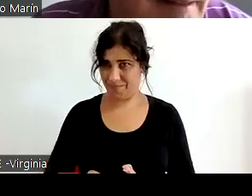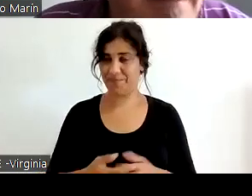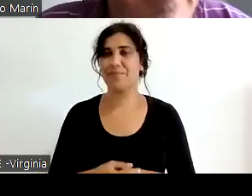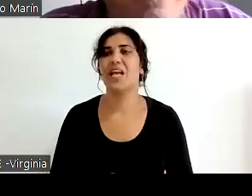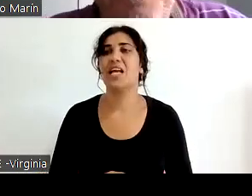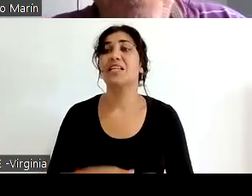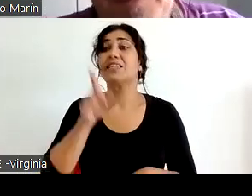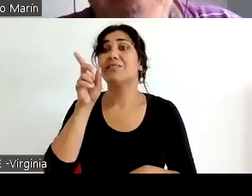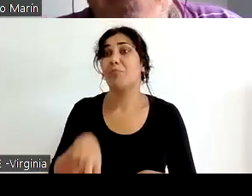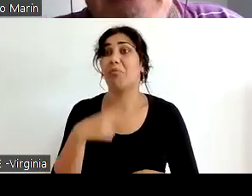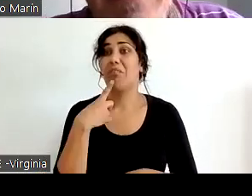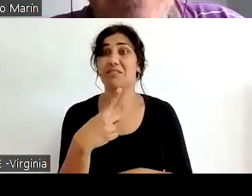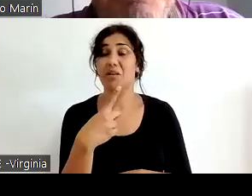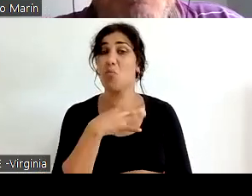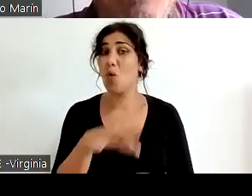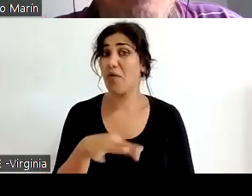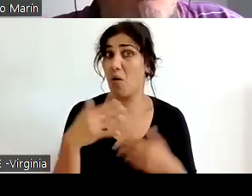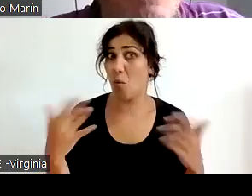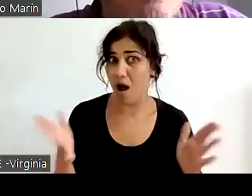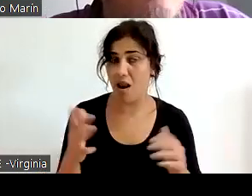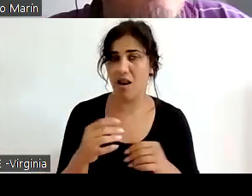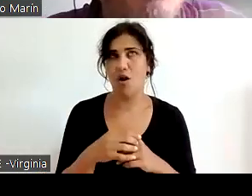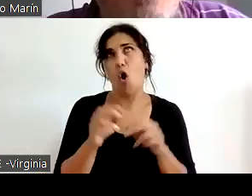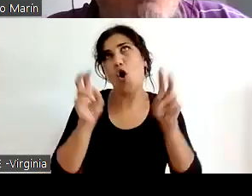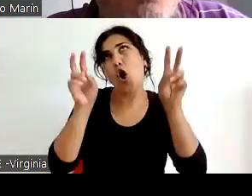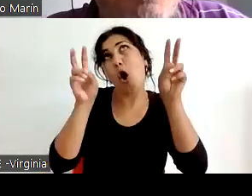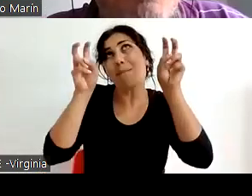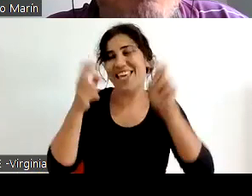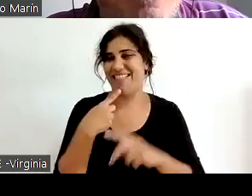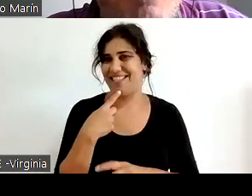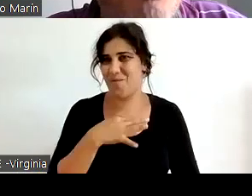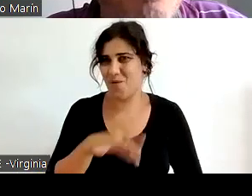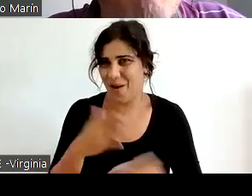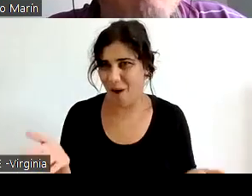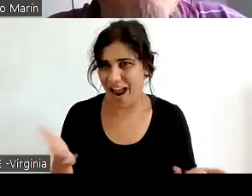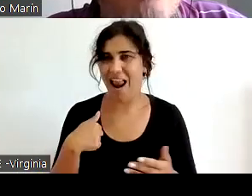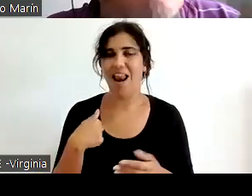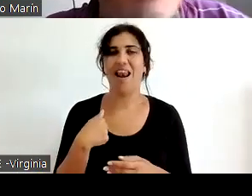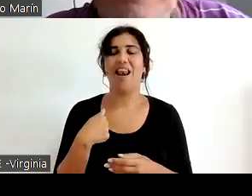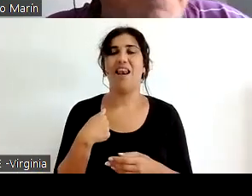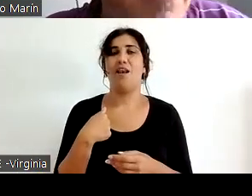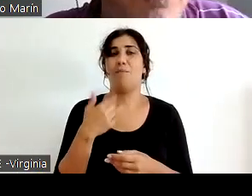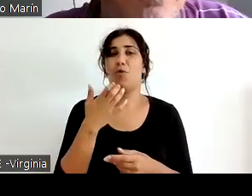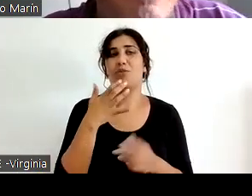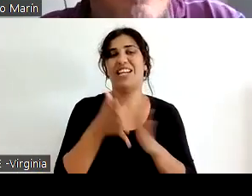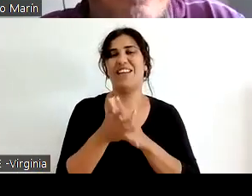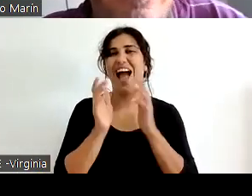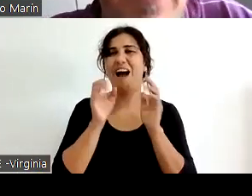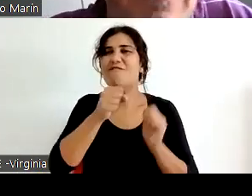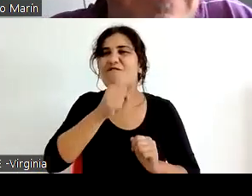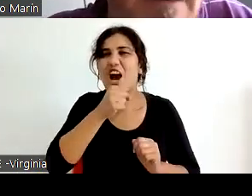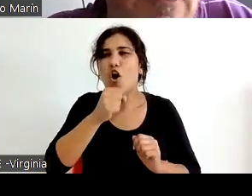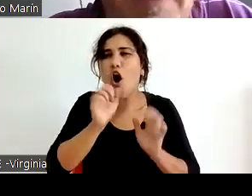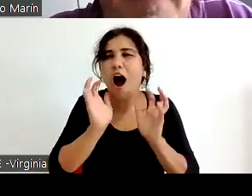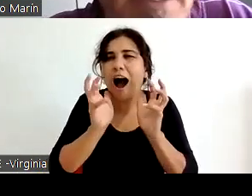podría decir, siempre entre comillas, pues podríamos hablar perfectamente de un antienvejecimiento